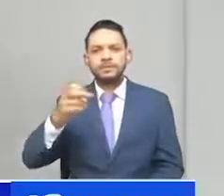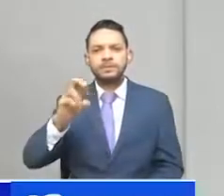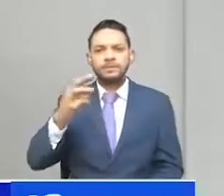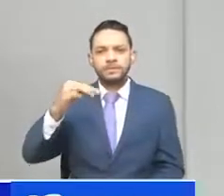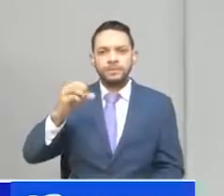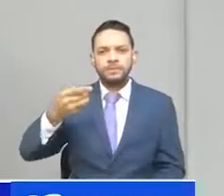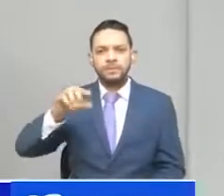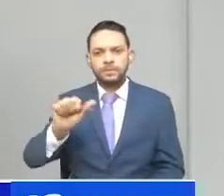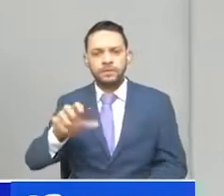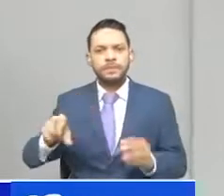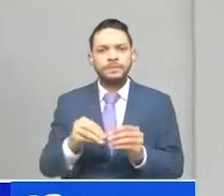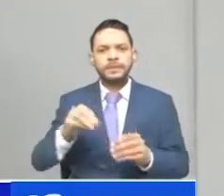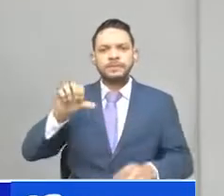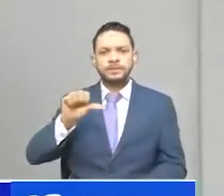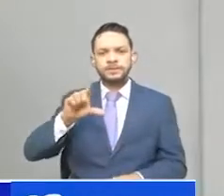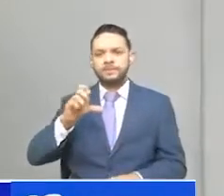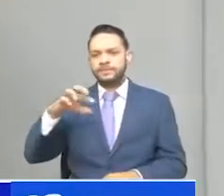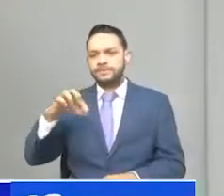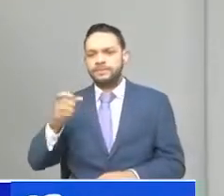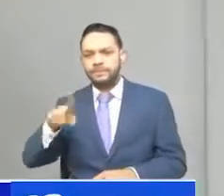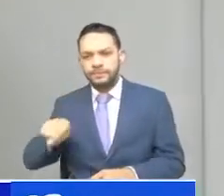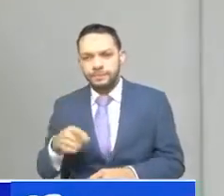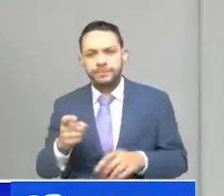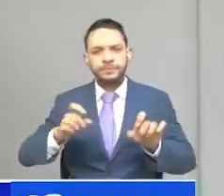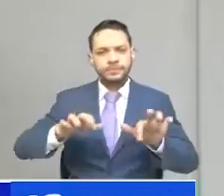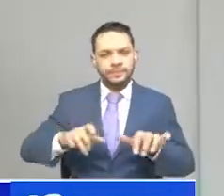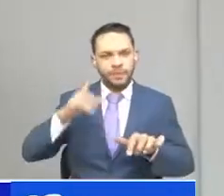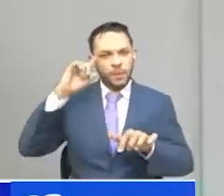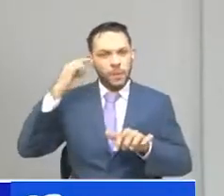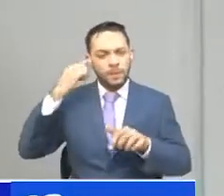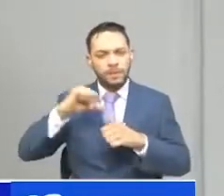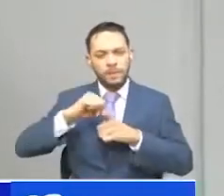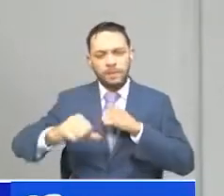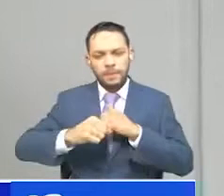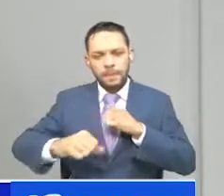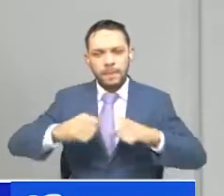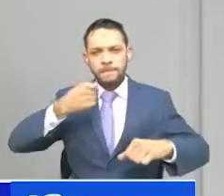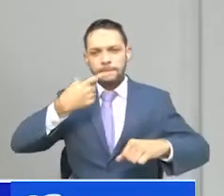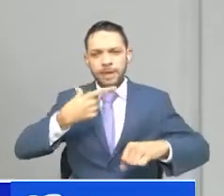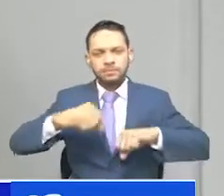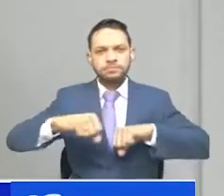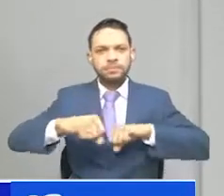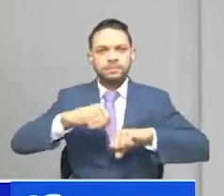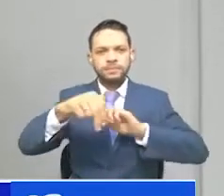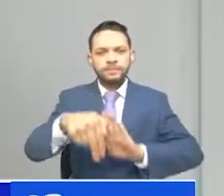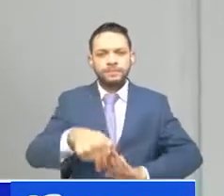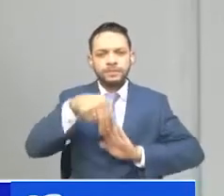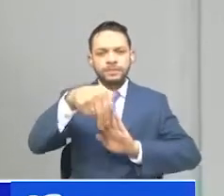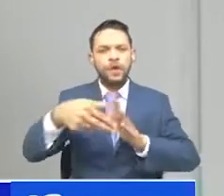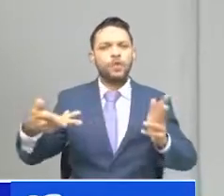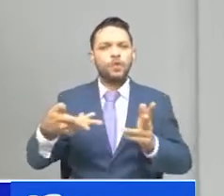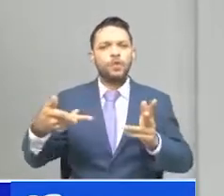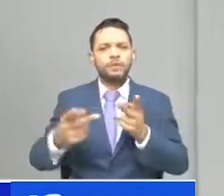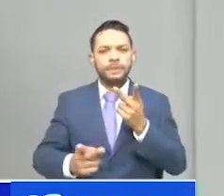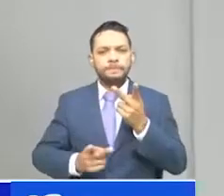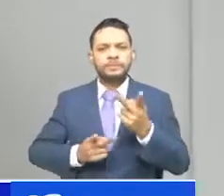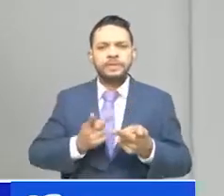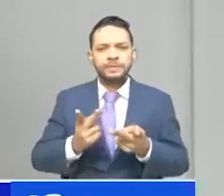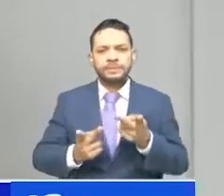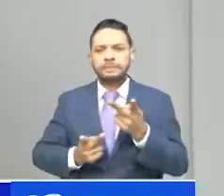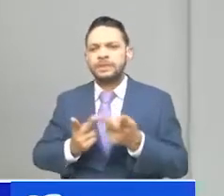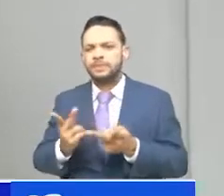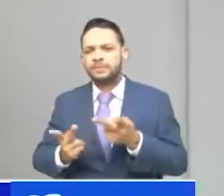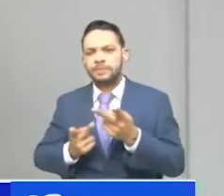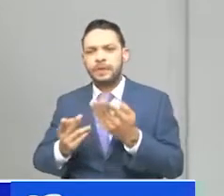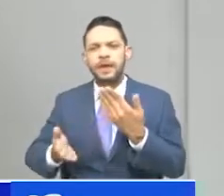En este momento, el secretario de Gobierno con la Unidad Nacional, con la Unidad Municipal de Gestión de Riesgo, está haciendo las visitas en estas zonas para